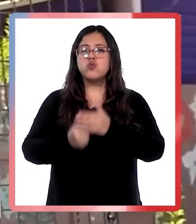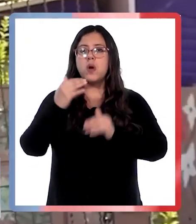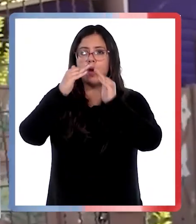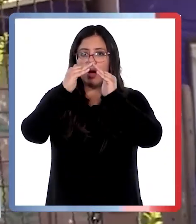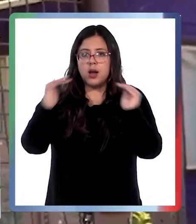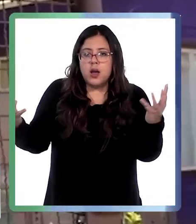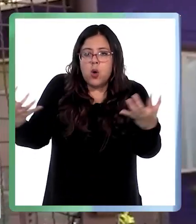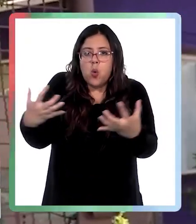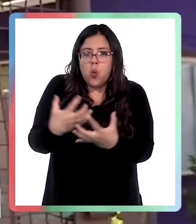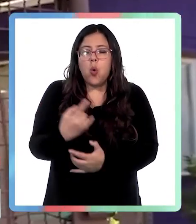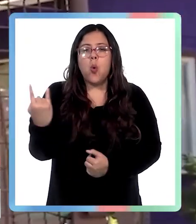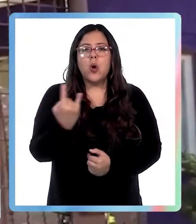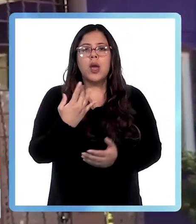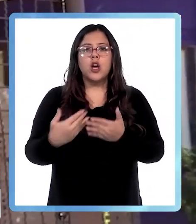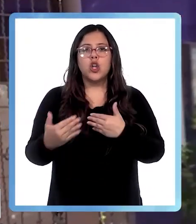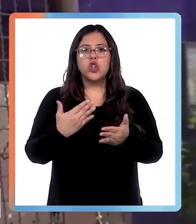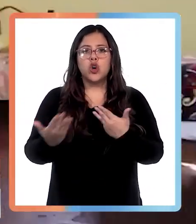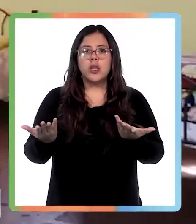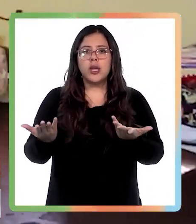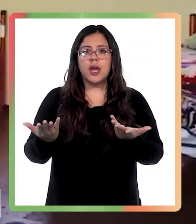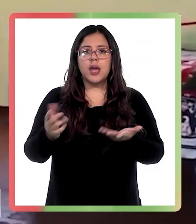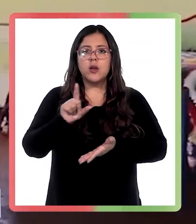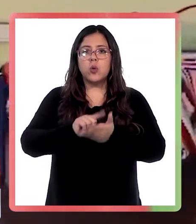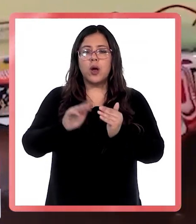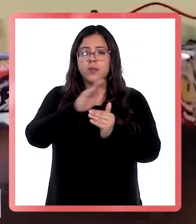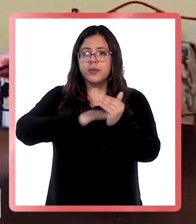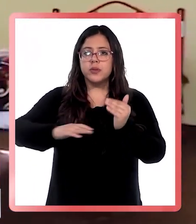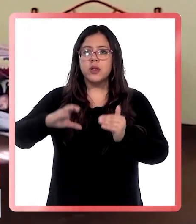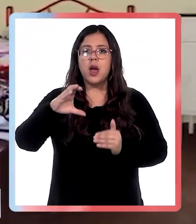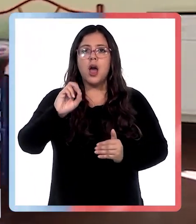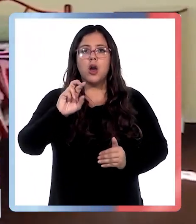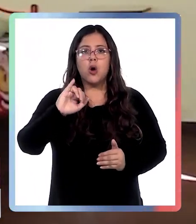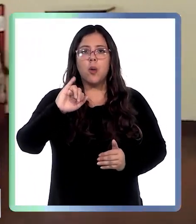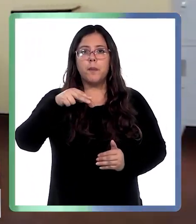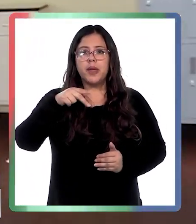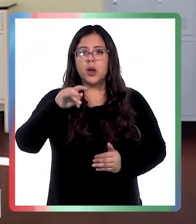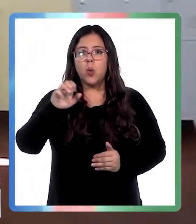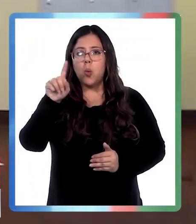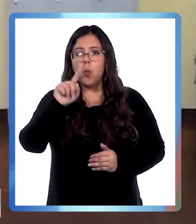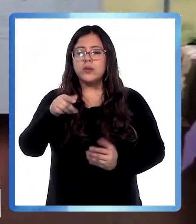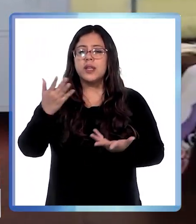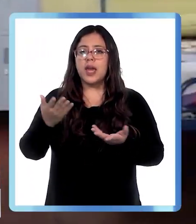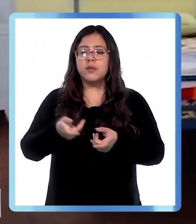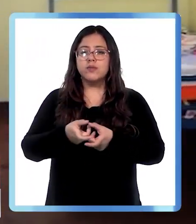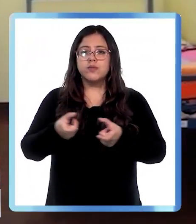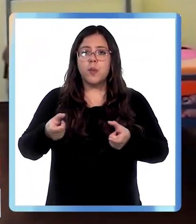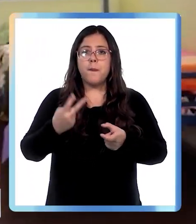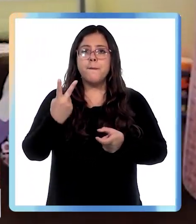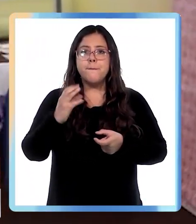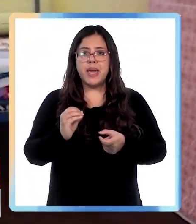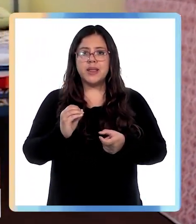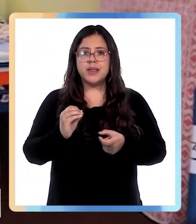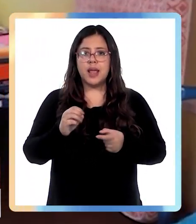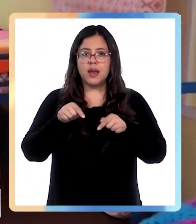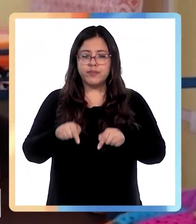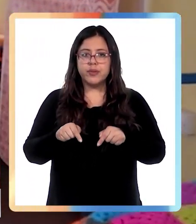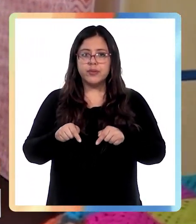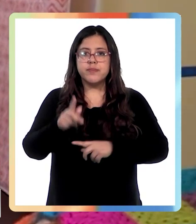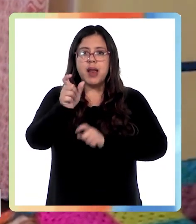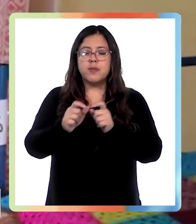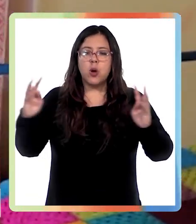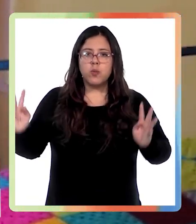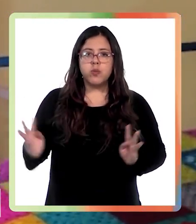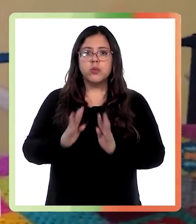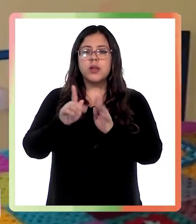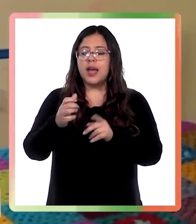mes un nuevo albergue de emergencia en la sede del conjunto habitacional los copi el cual ofrecerá 20 cupos adicionales este nuevo